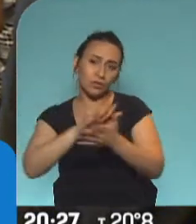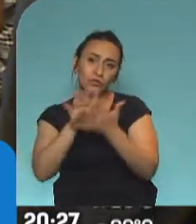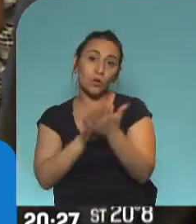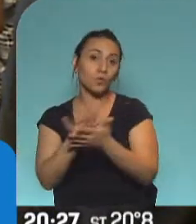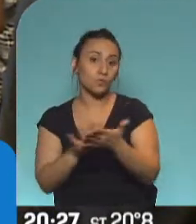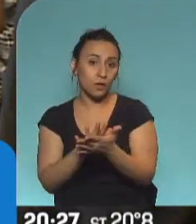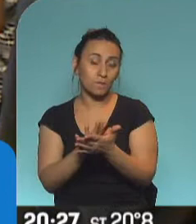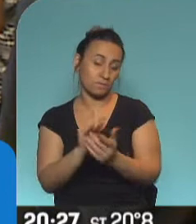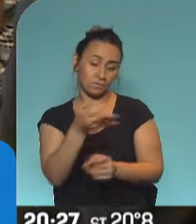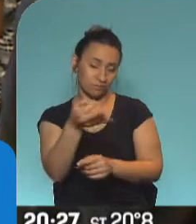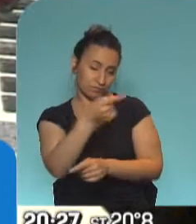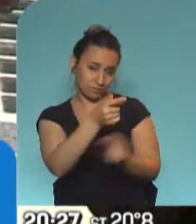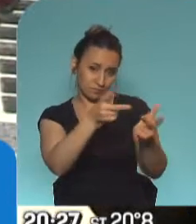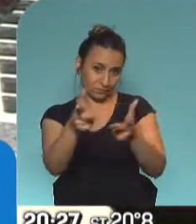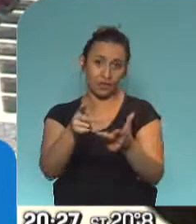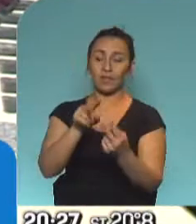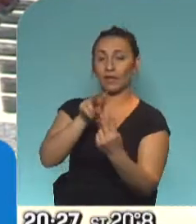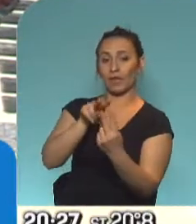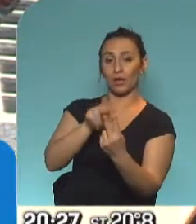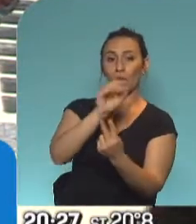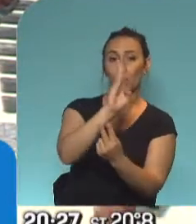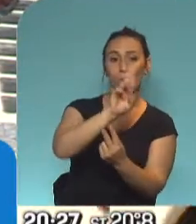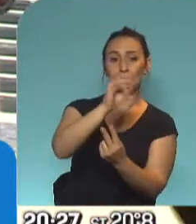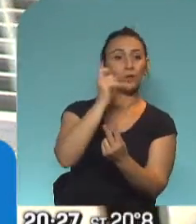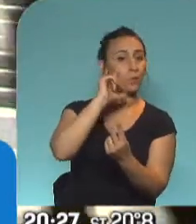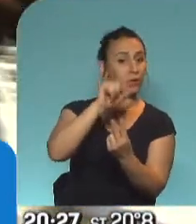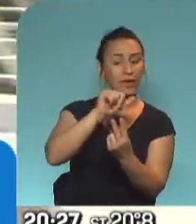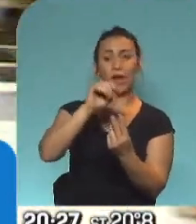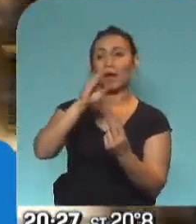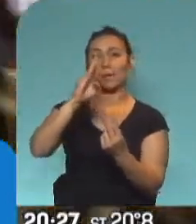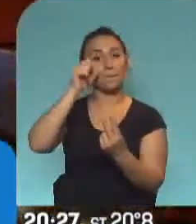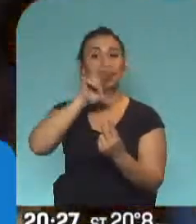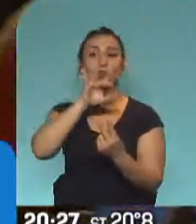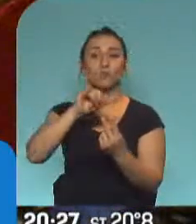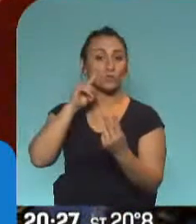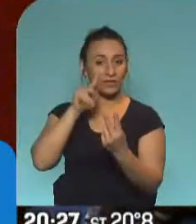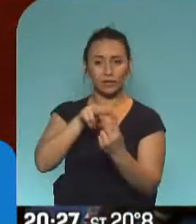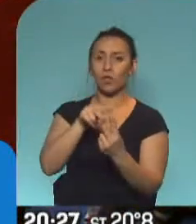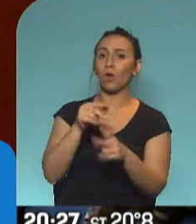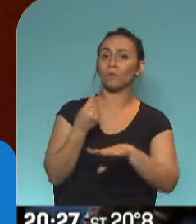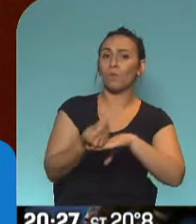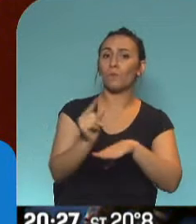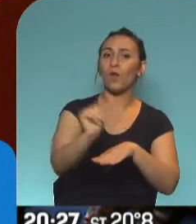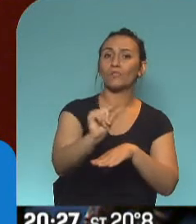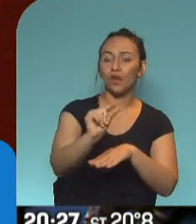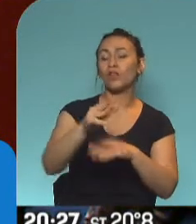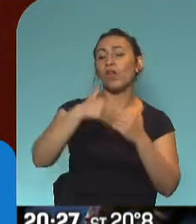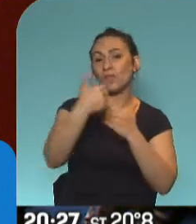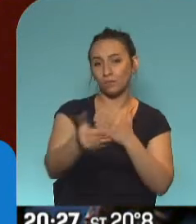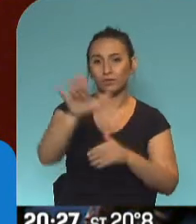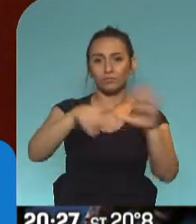mencionaba, dejar, en el caso de Bruglia y Bertuzzi, dejarlos provisoriamente en el cargo y llamar a concurso. En el caso de ellos, digamos, ya